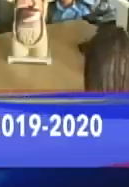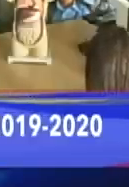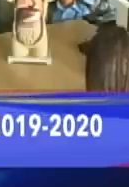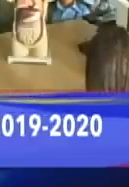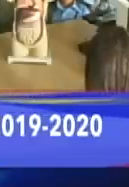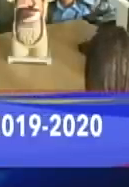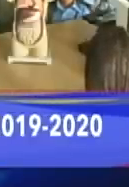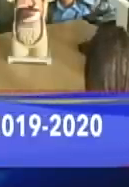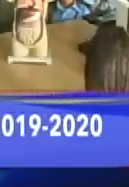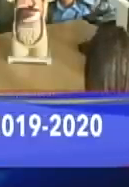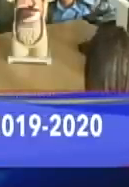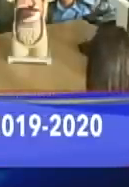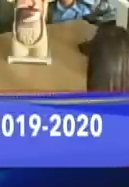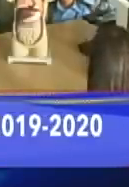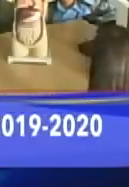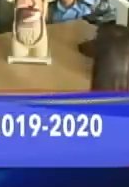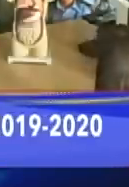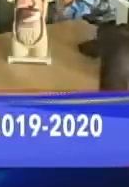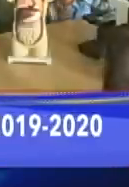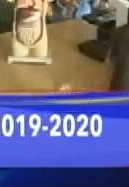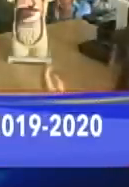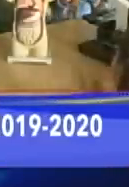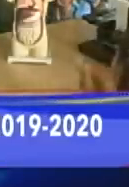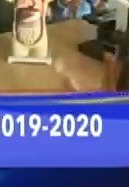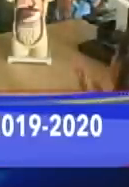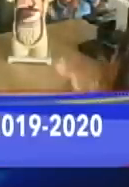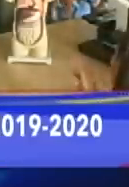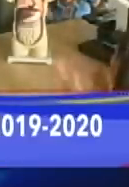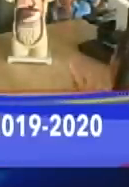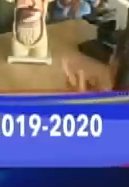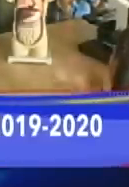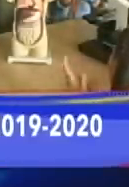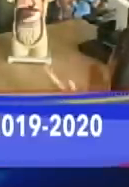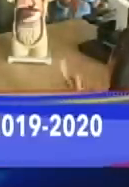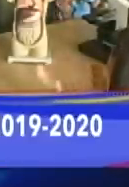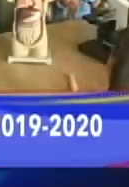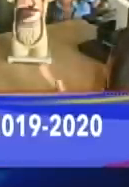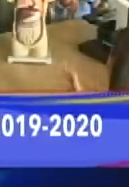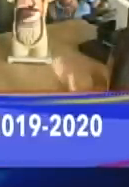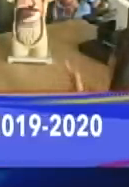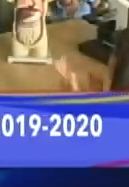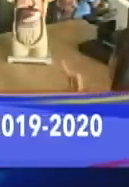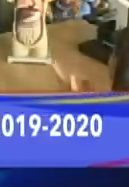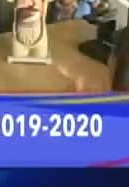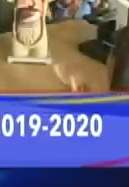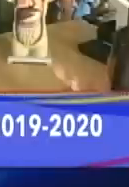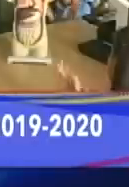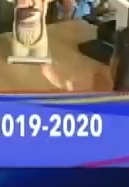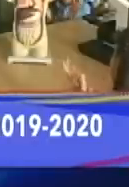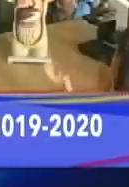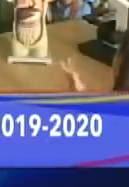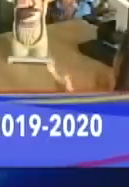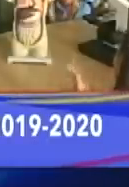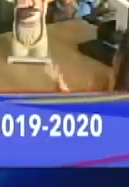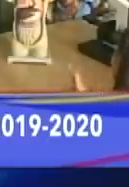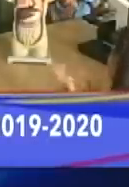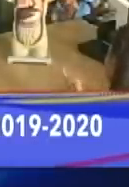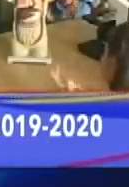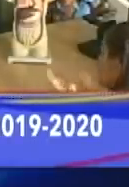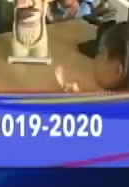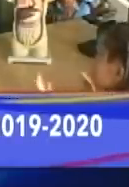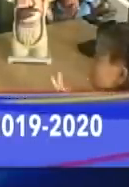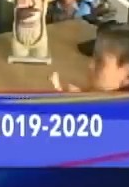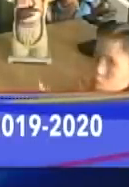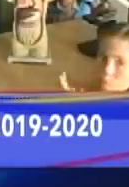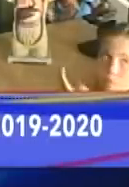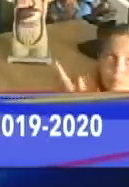y seguiremos nuestro rumbo rodolfo sanz adelante compañero quiero compartir con las maestras los